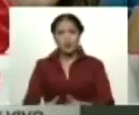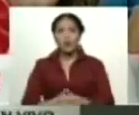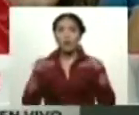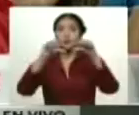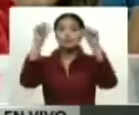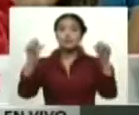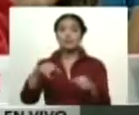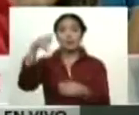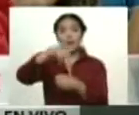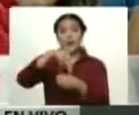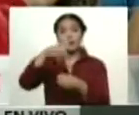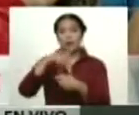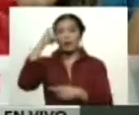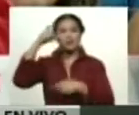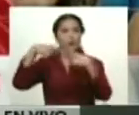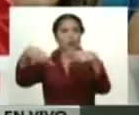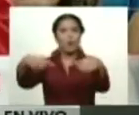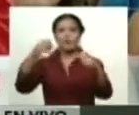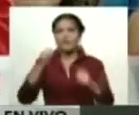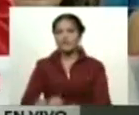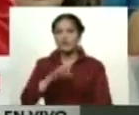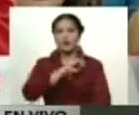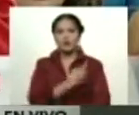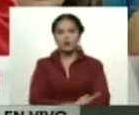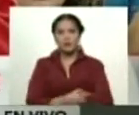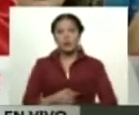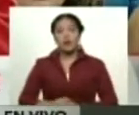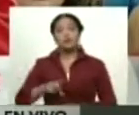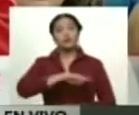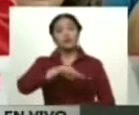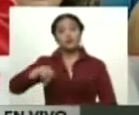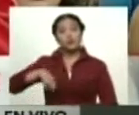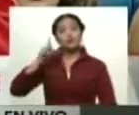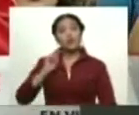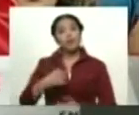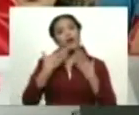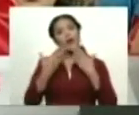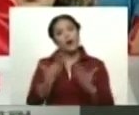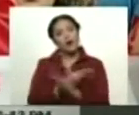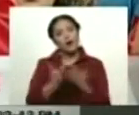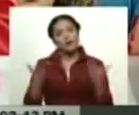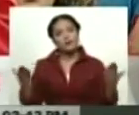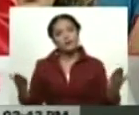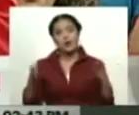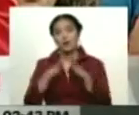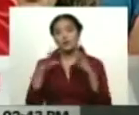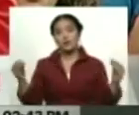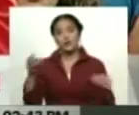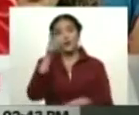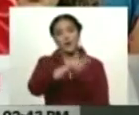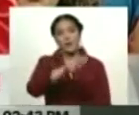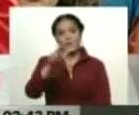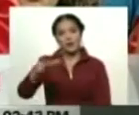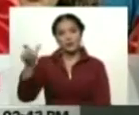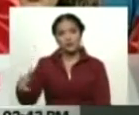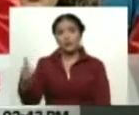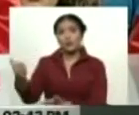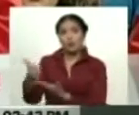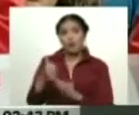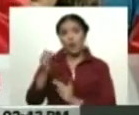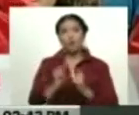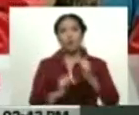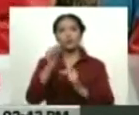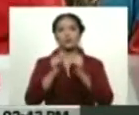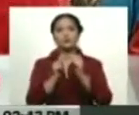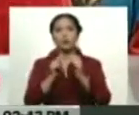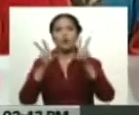sistema electoral que todos los días se blinda más y que nosotros tenemos que agradecer a todos sus protagonistas que han ayudado a la construcción